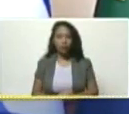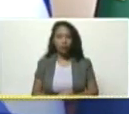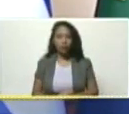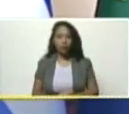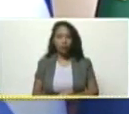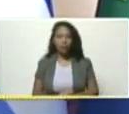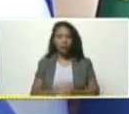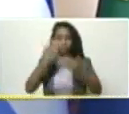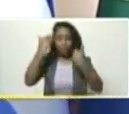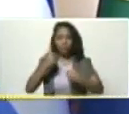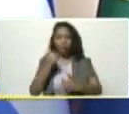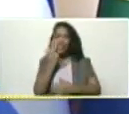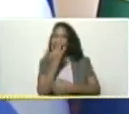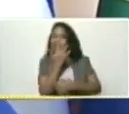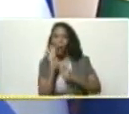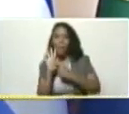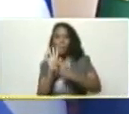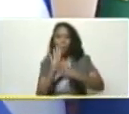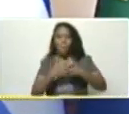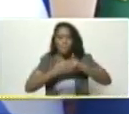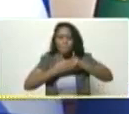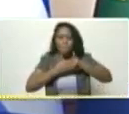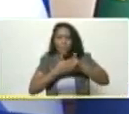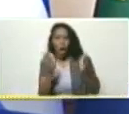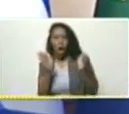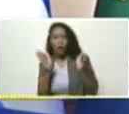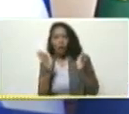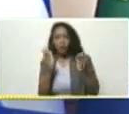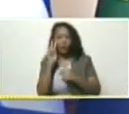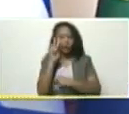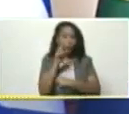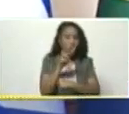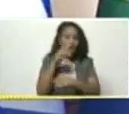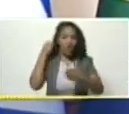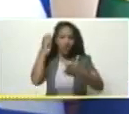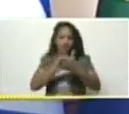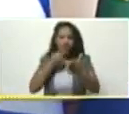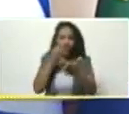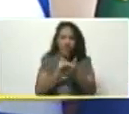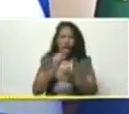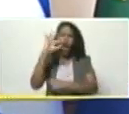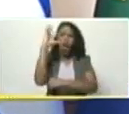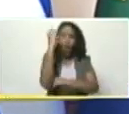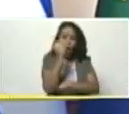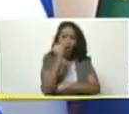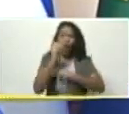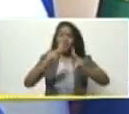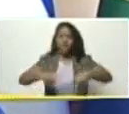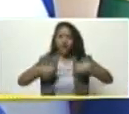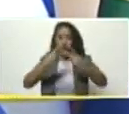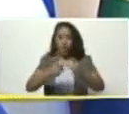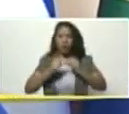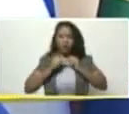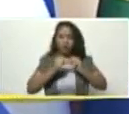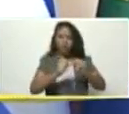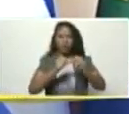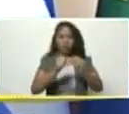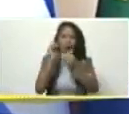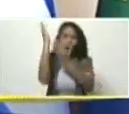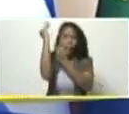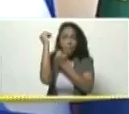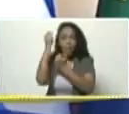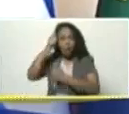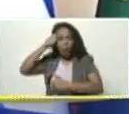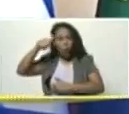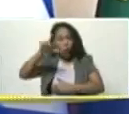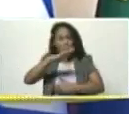Somos una vitrina abierta de luchas y de logros, de renovación permanente de la esperanza de los